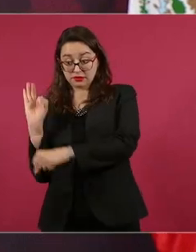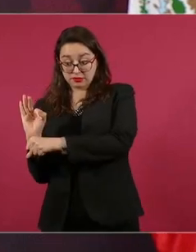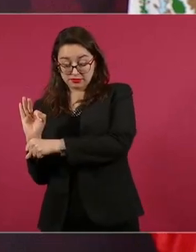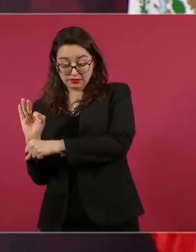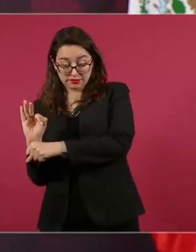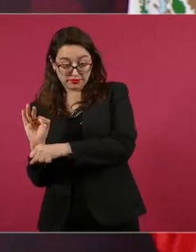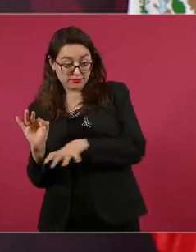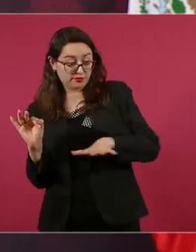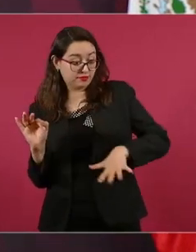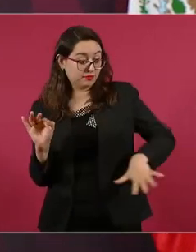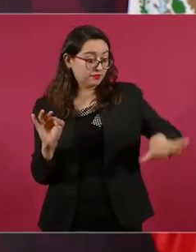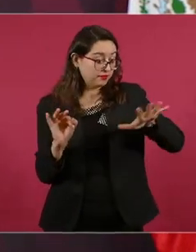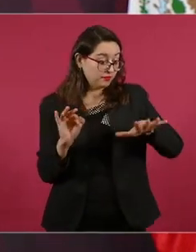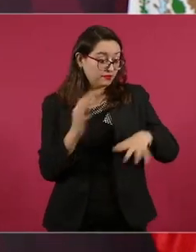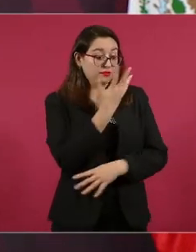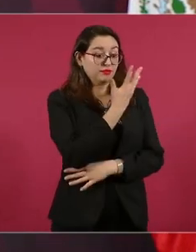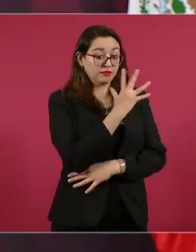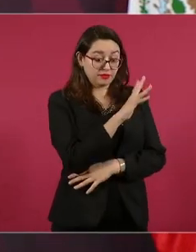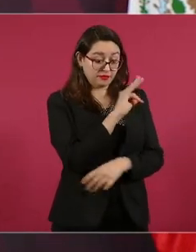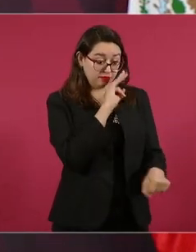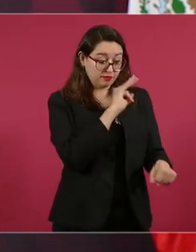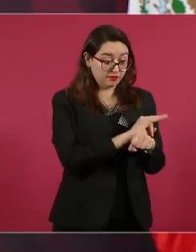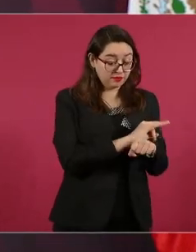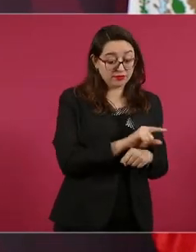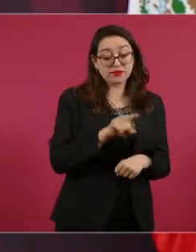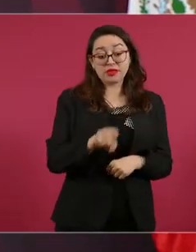Entonces, como se venció el contrato,